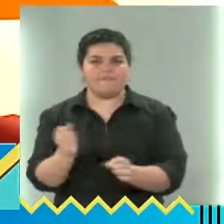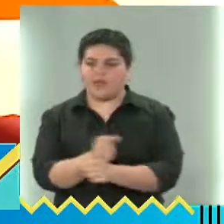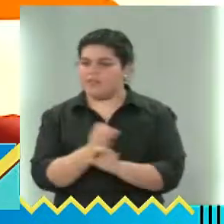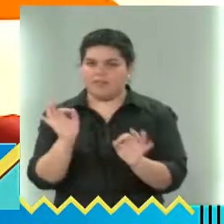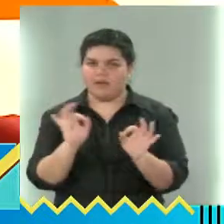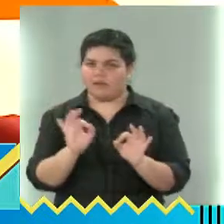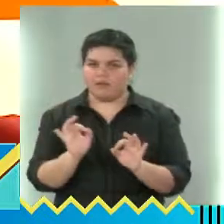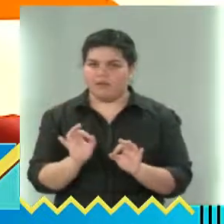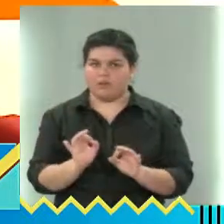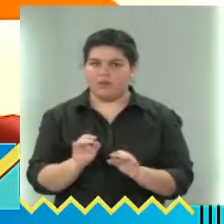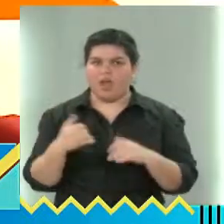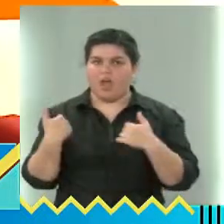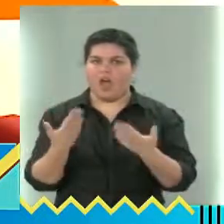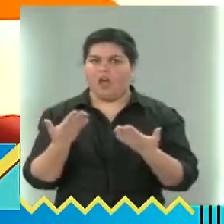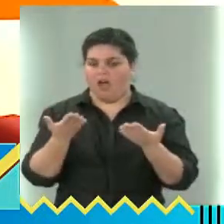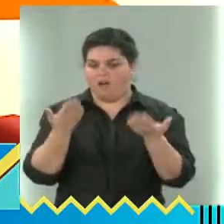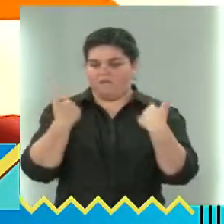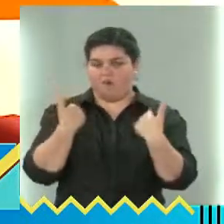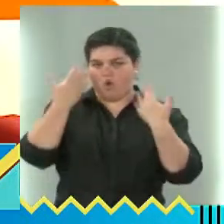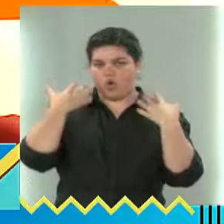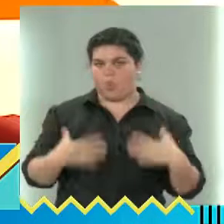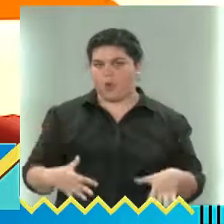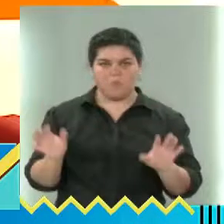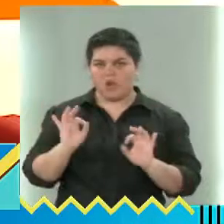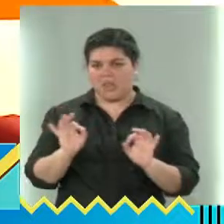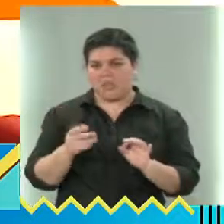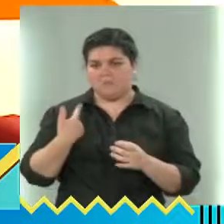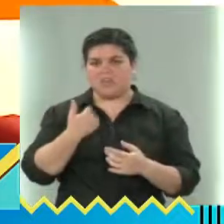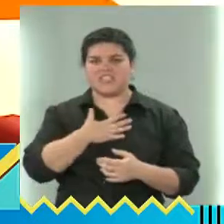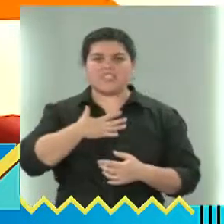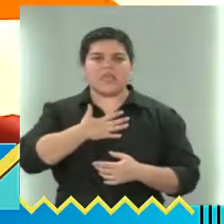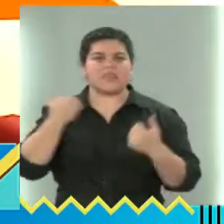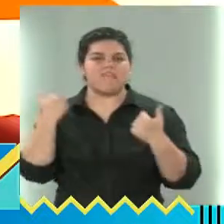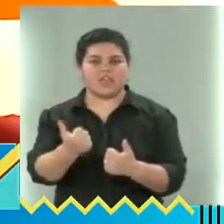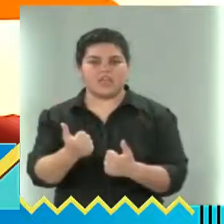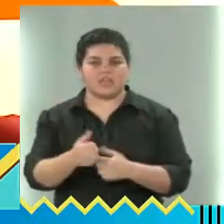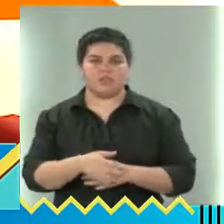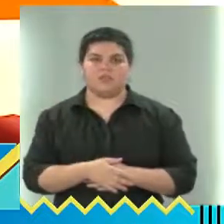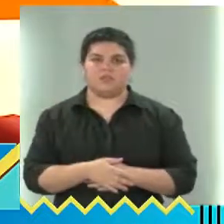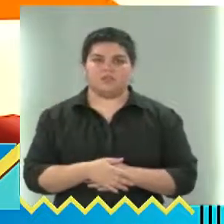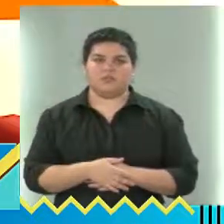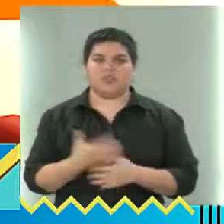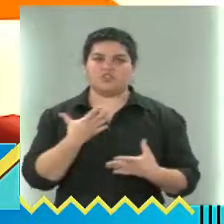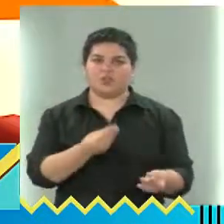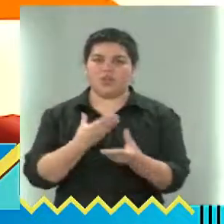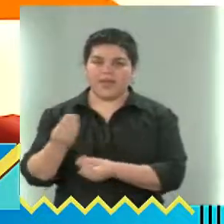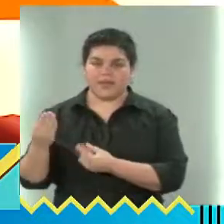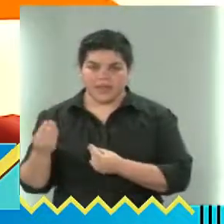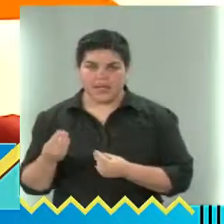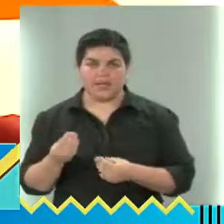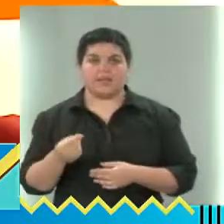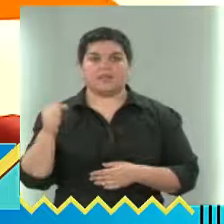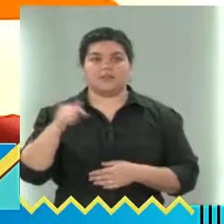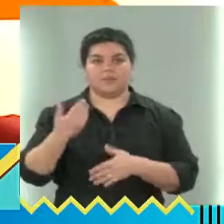algo beneficioso en el organismo. Bien. Así que es eso, es ayudar, el altruismo y la solidaridad creo que es lo